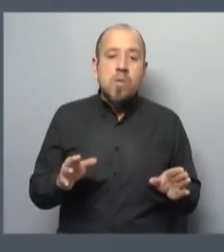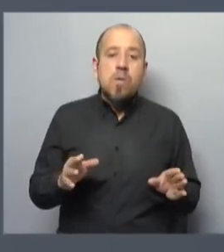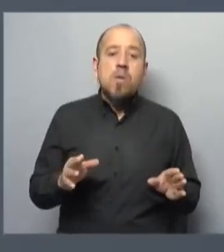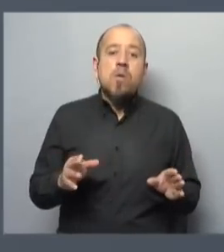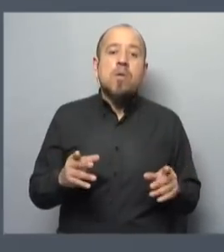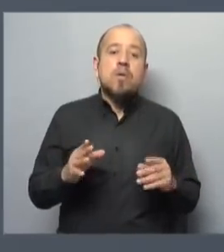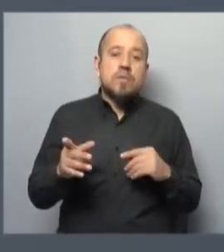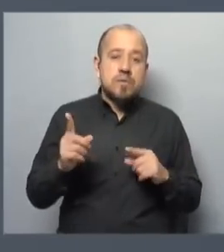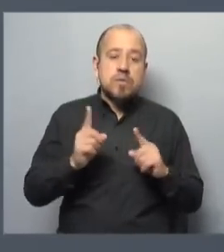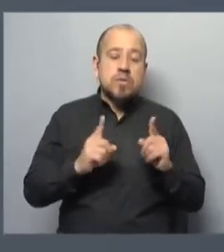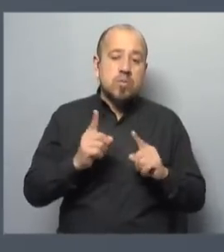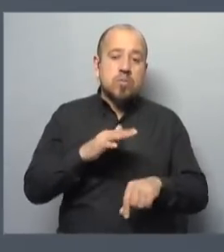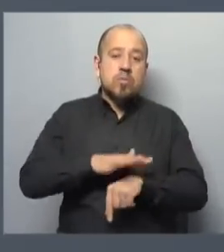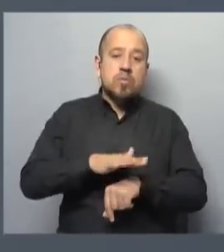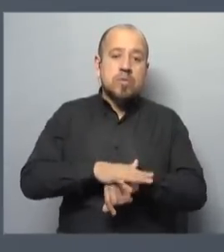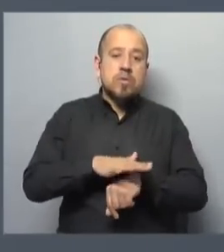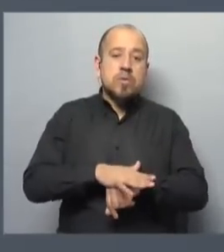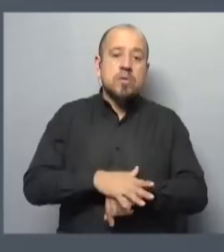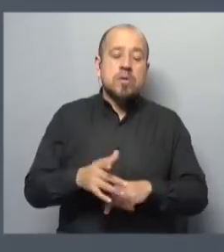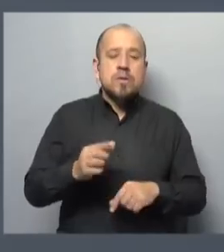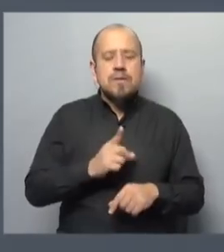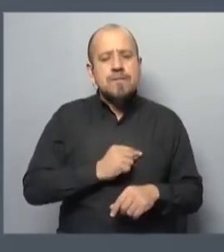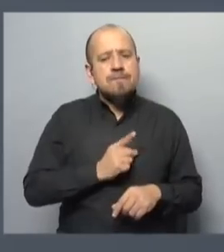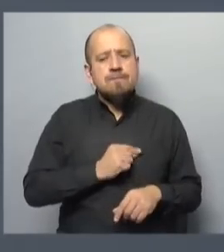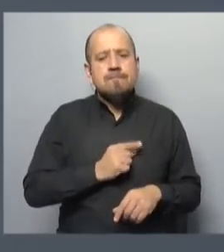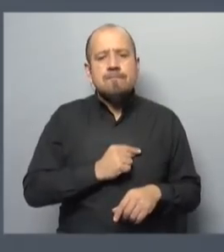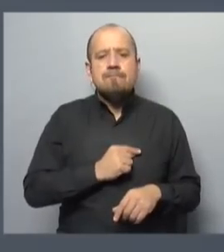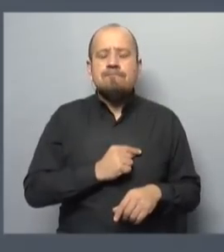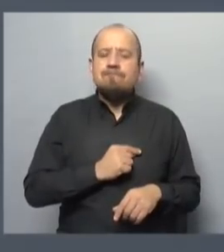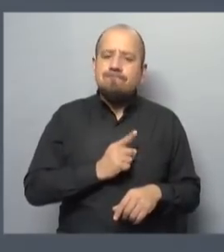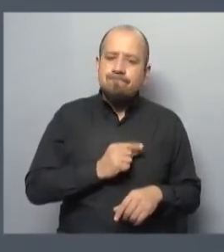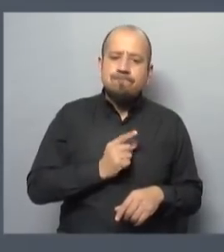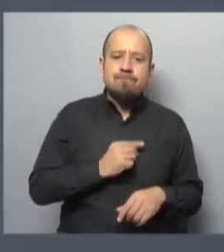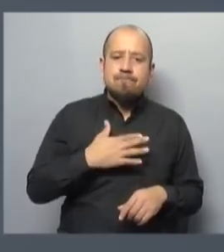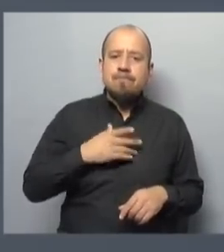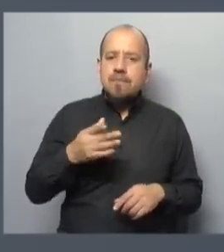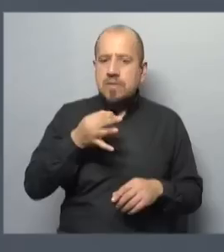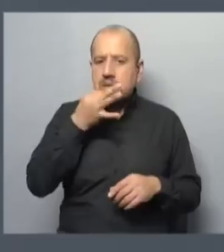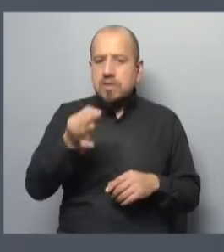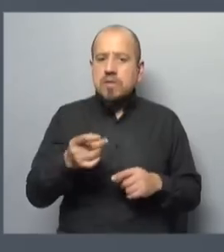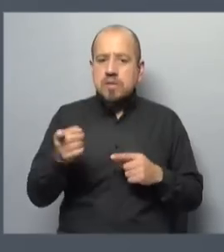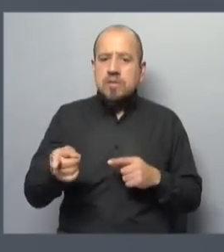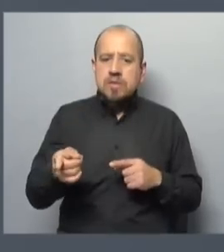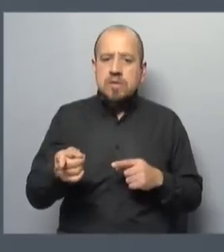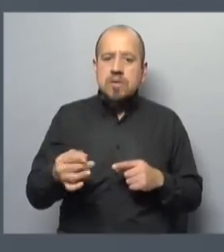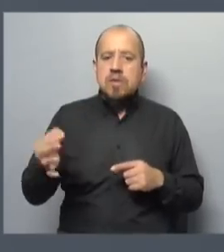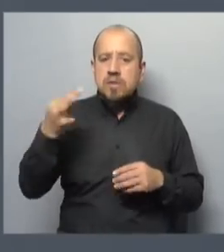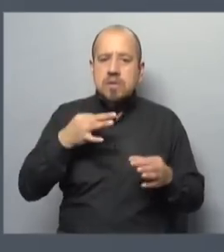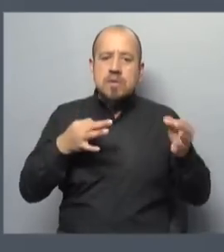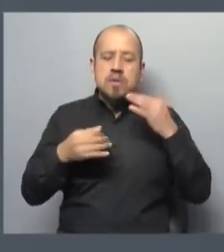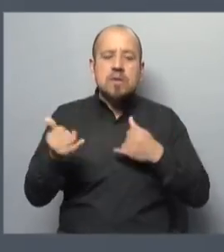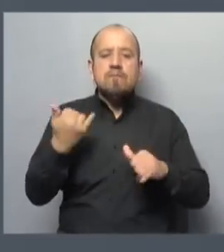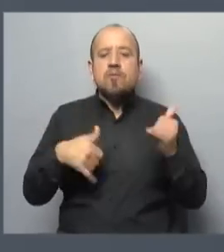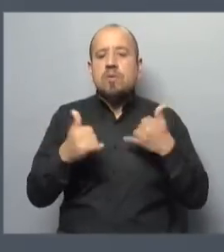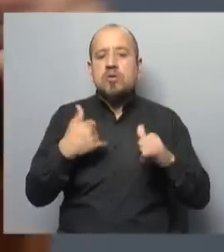porque en algún momento el dolor de lo que sé que es espero que sabía que se estaba diciendo que me llegan llega la información